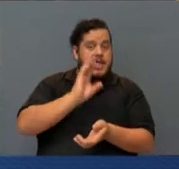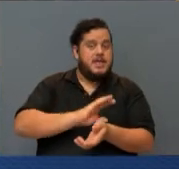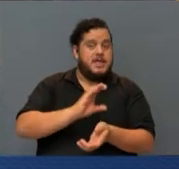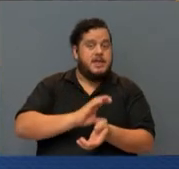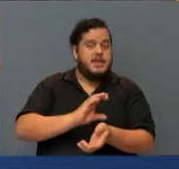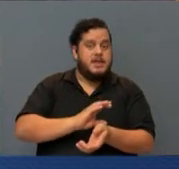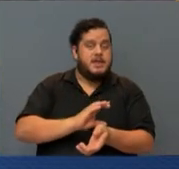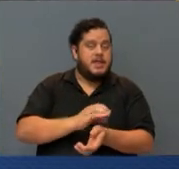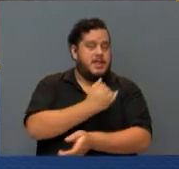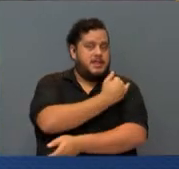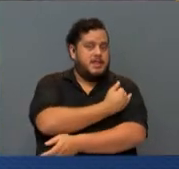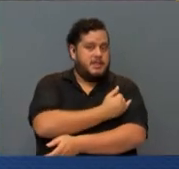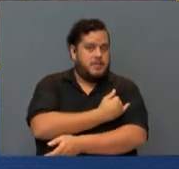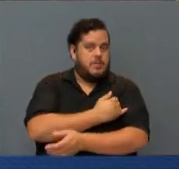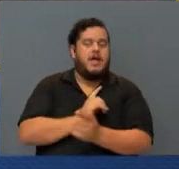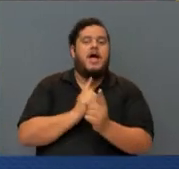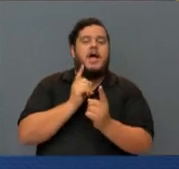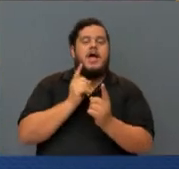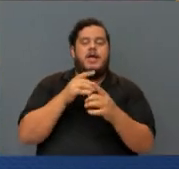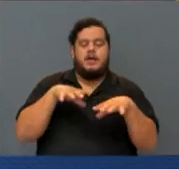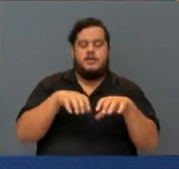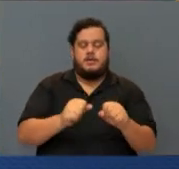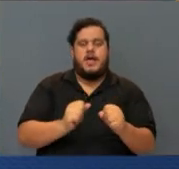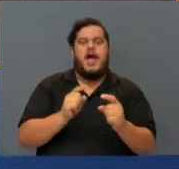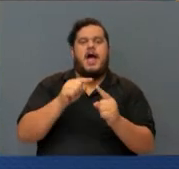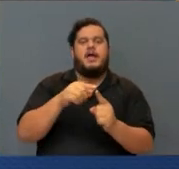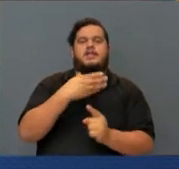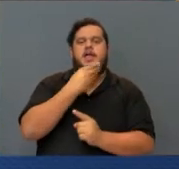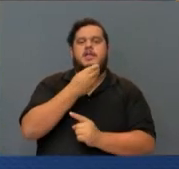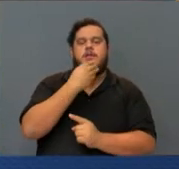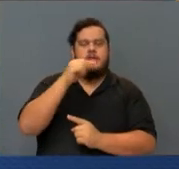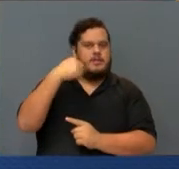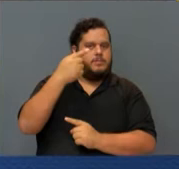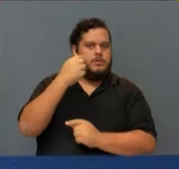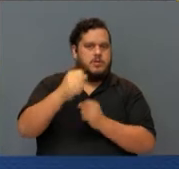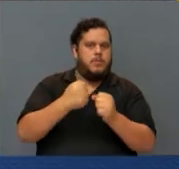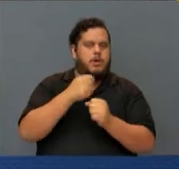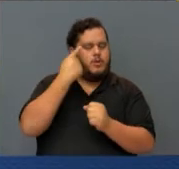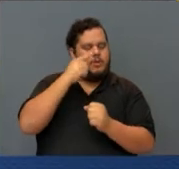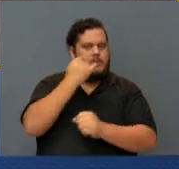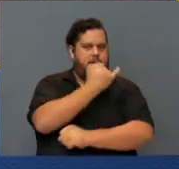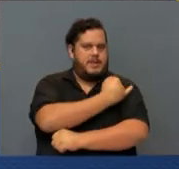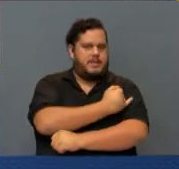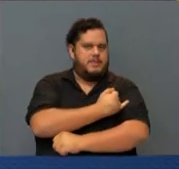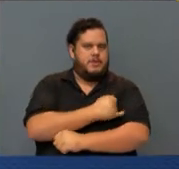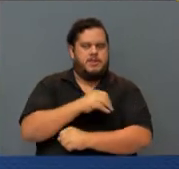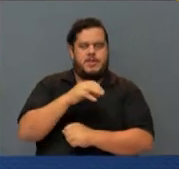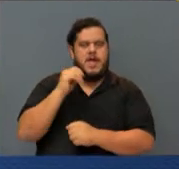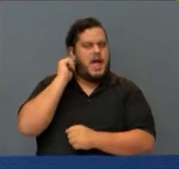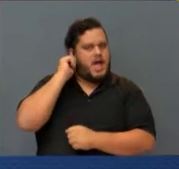con citas hasta diciembre del otro año para hacerse tatuajes de maradona